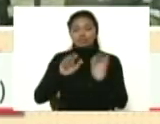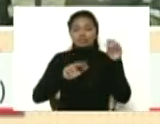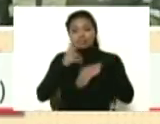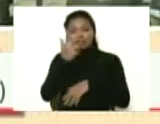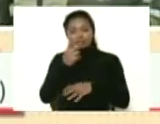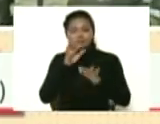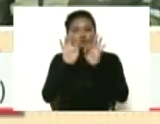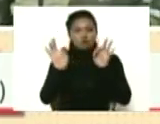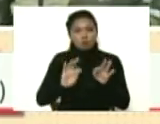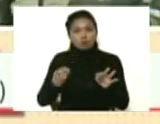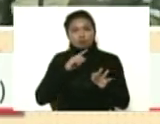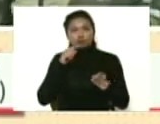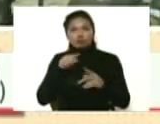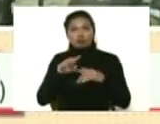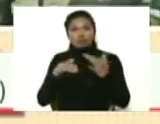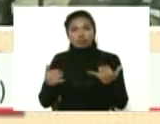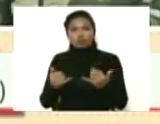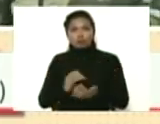disciplinas.